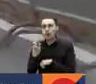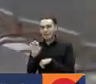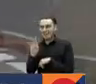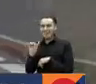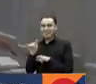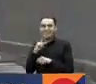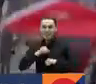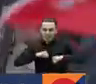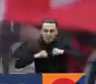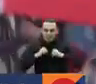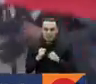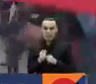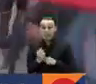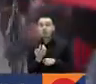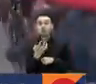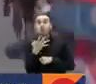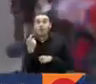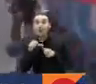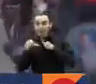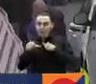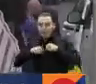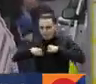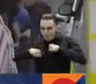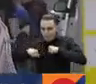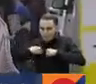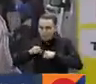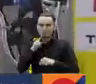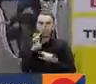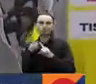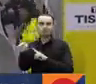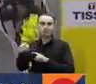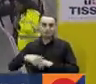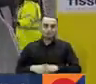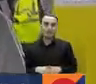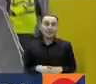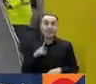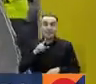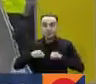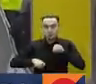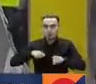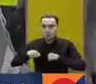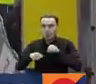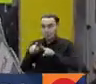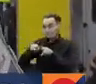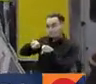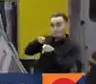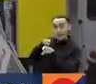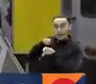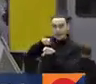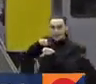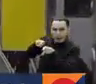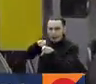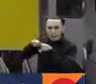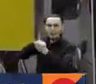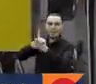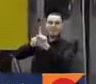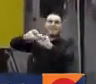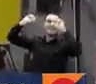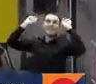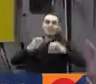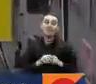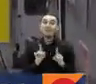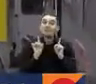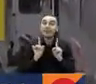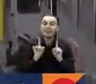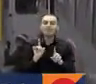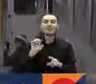lo absorbió el grupo y de ahí en adelante la lucha fue de los Bora. Higuita arrancó, pero Blasov lo siguió y en el mismo punto de meta levantó los brazos. Sin embargo,